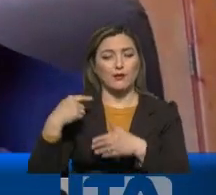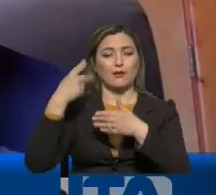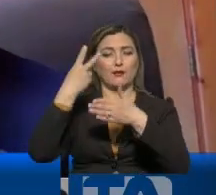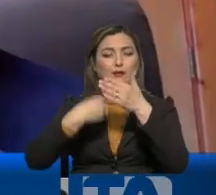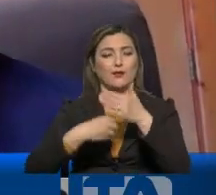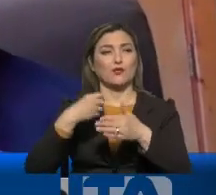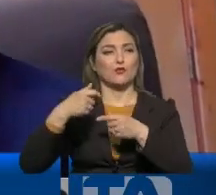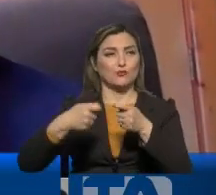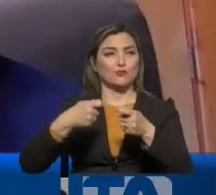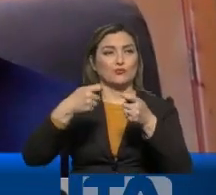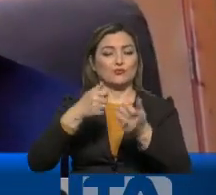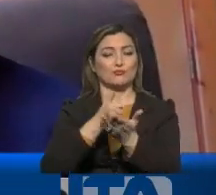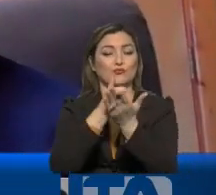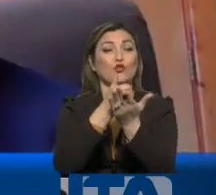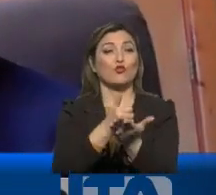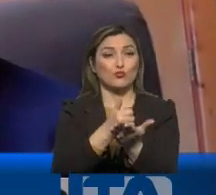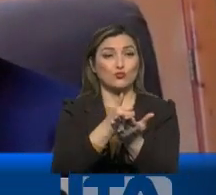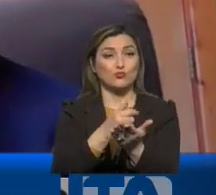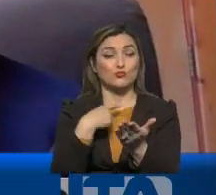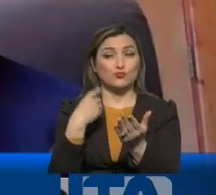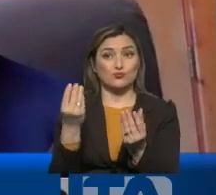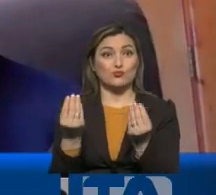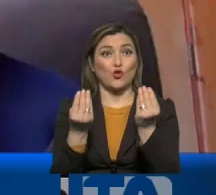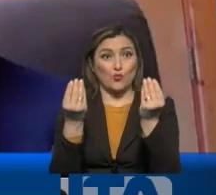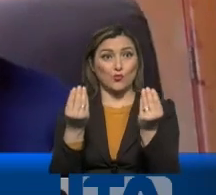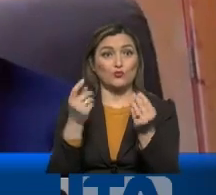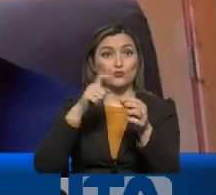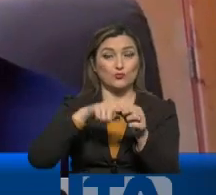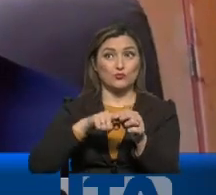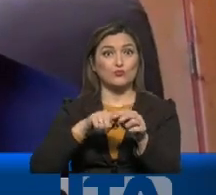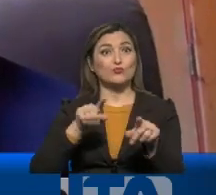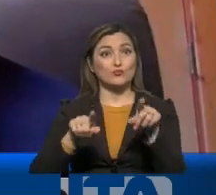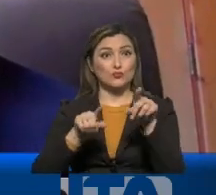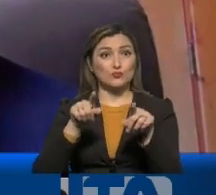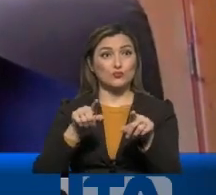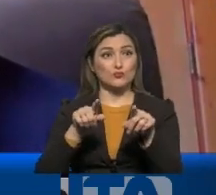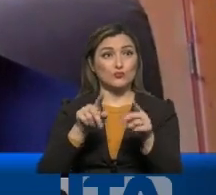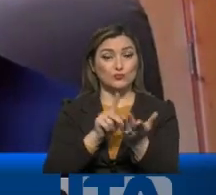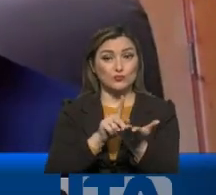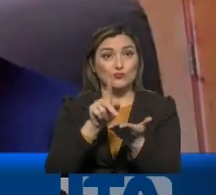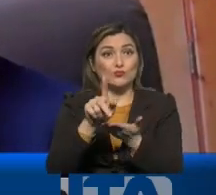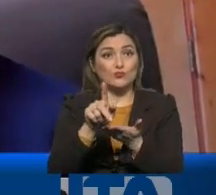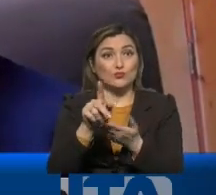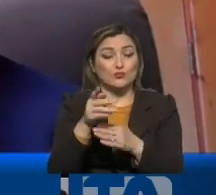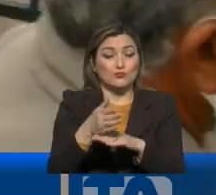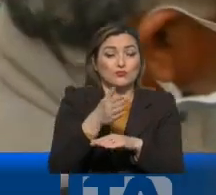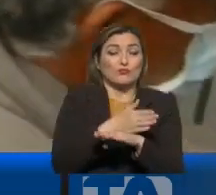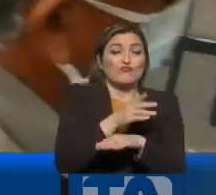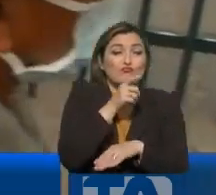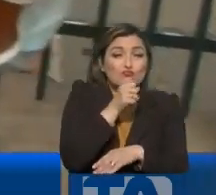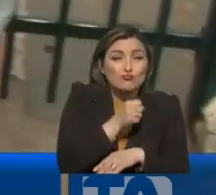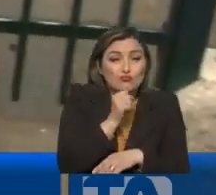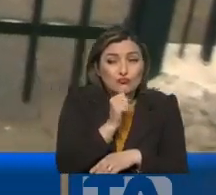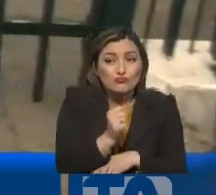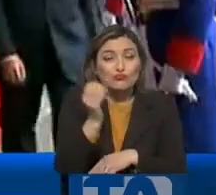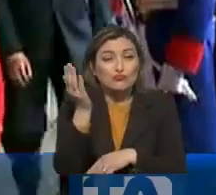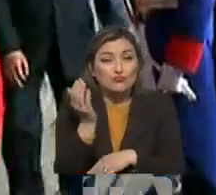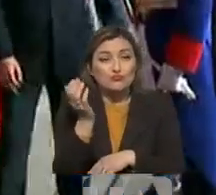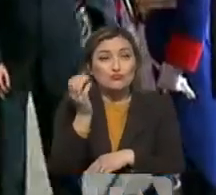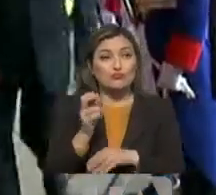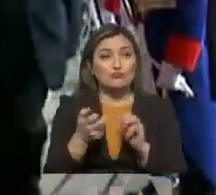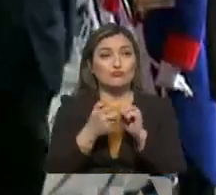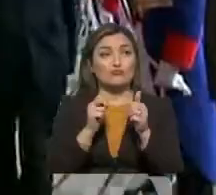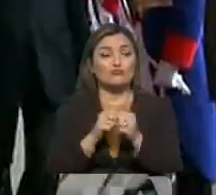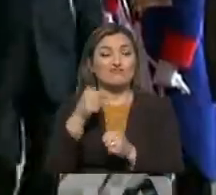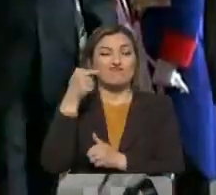son los jóvenes que están entrando al sistema los que de alguna manera están subsidiando a los de la tercera edad este problema recibirá el